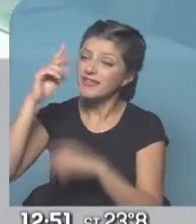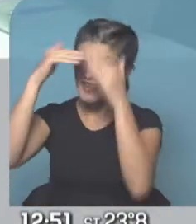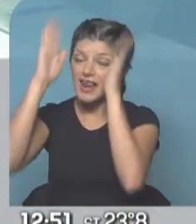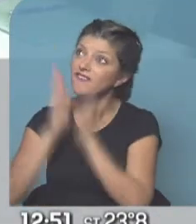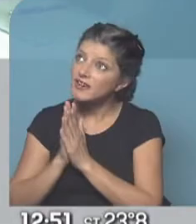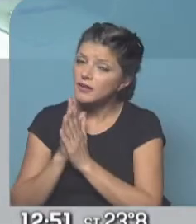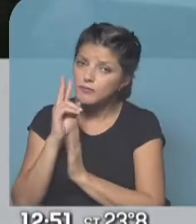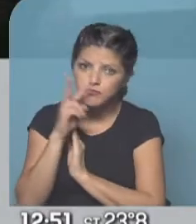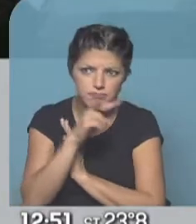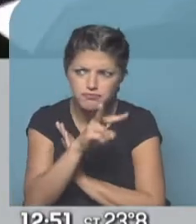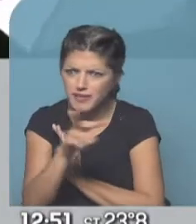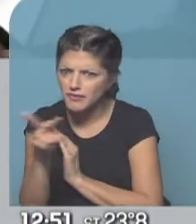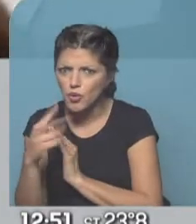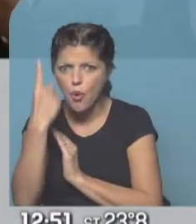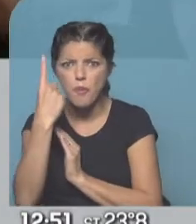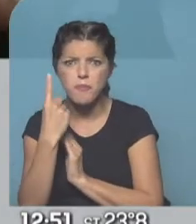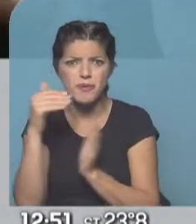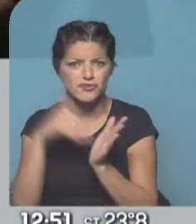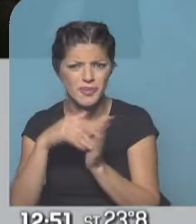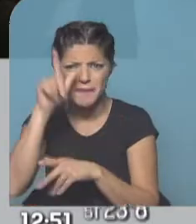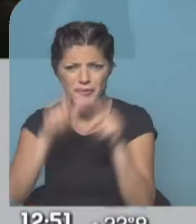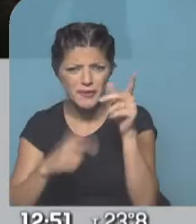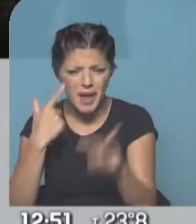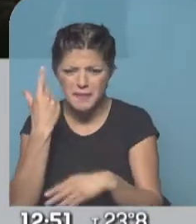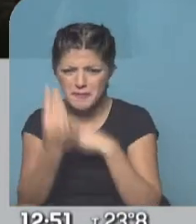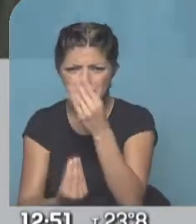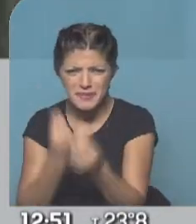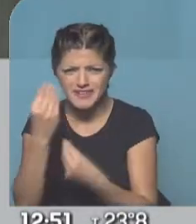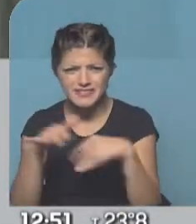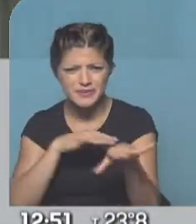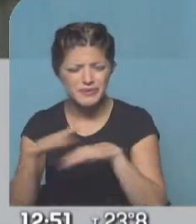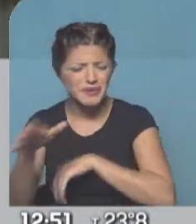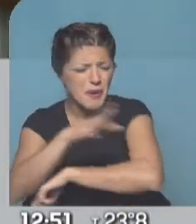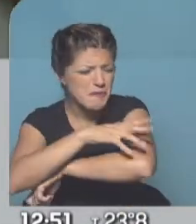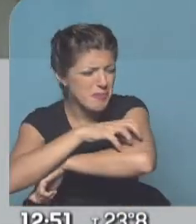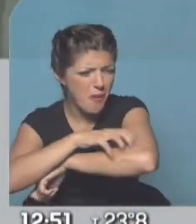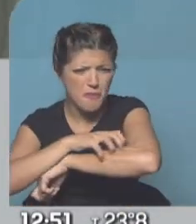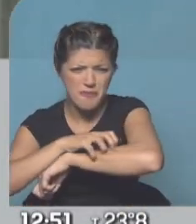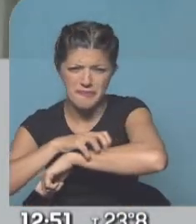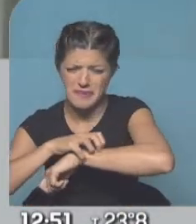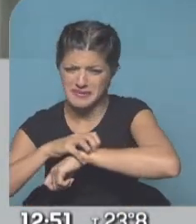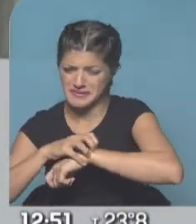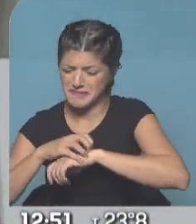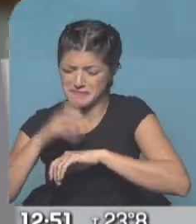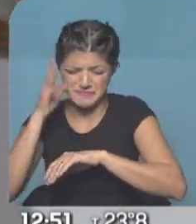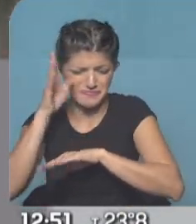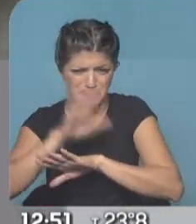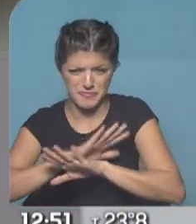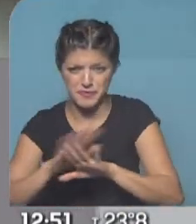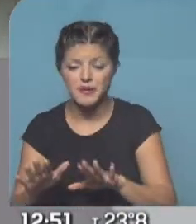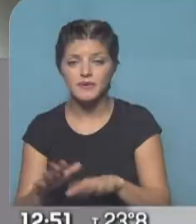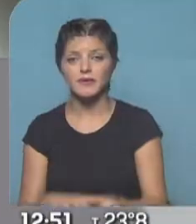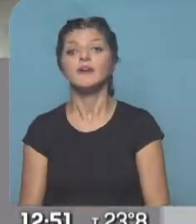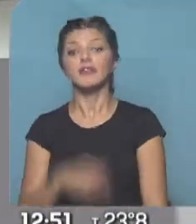mira, 1 millón de personas viviendo en situaciones de pobreza impresionante. El Papa